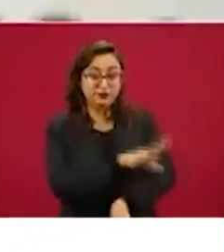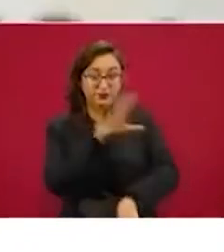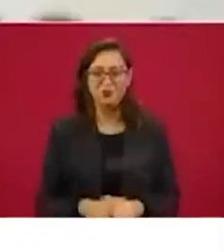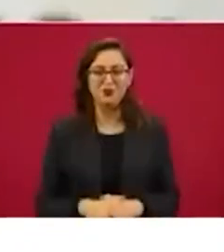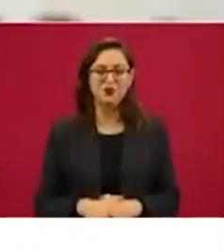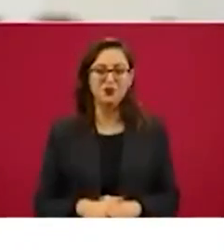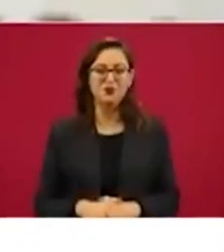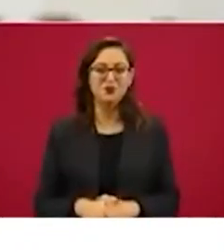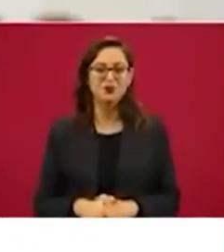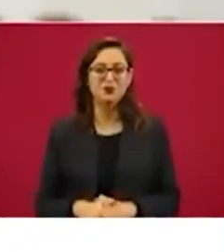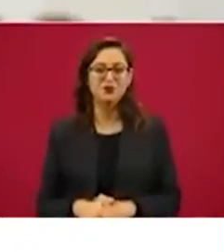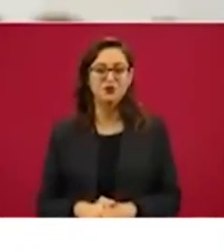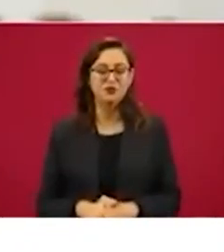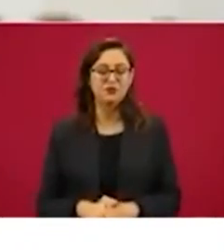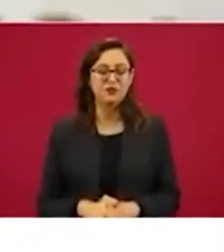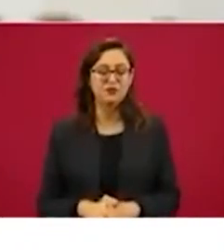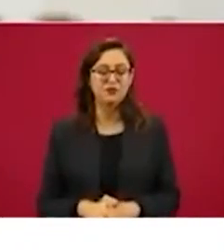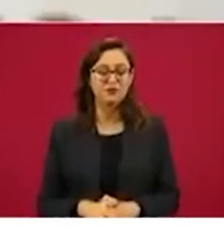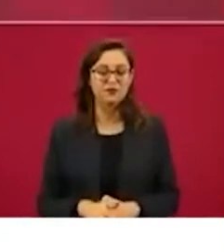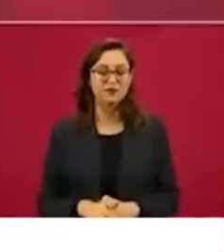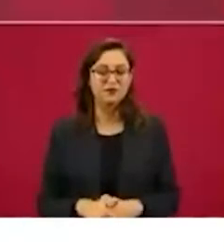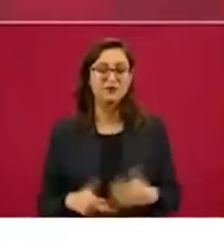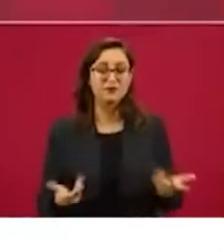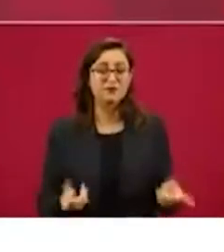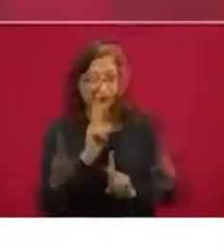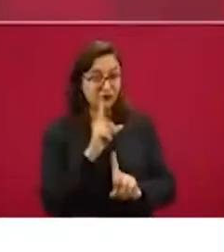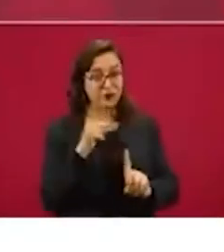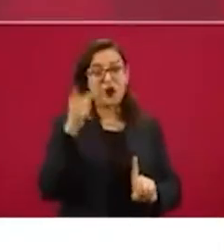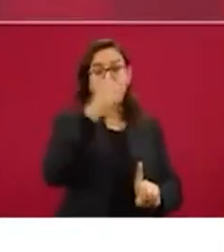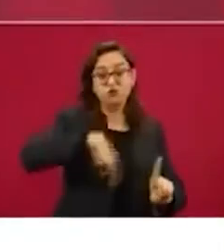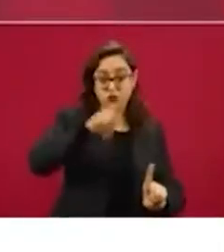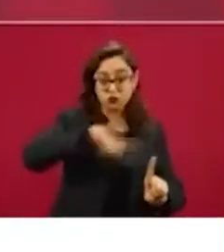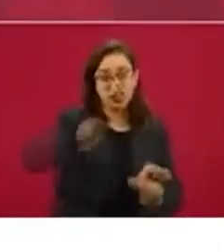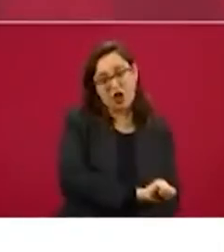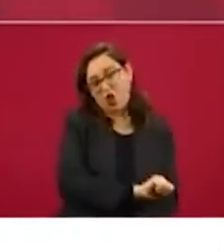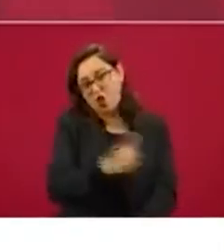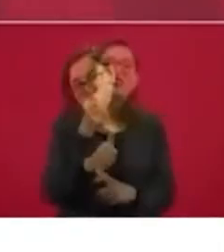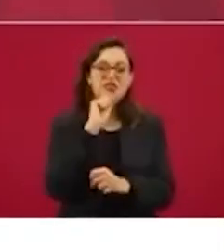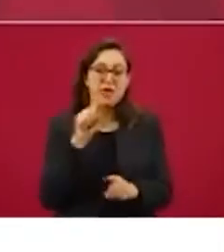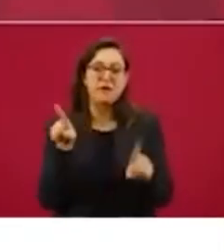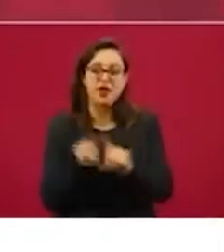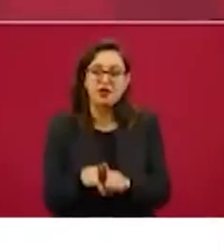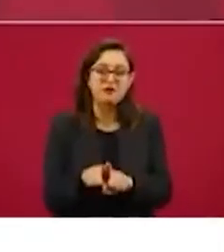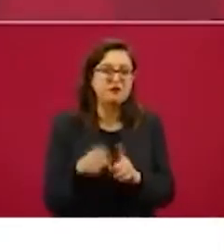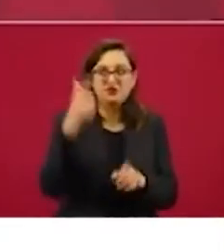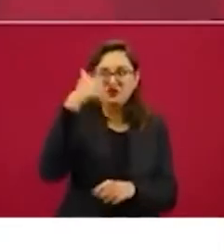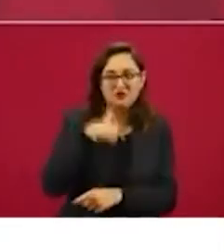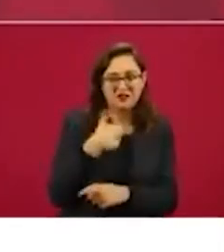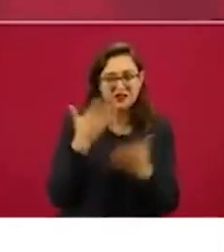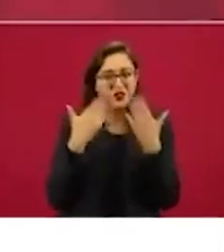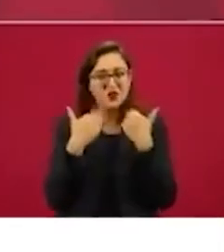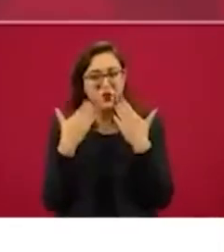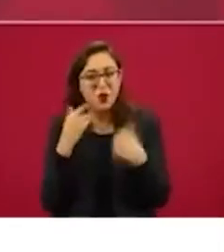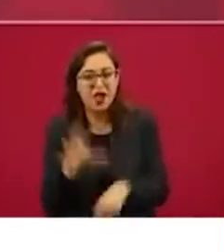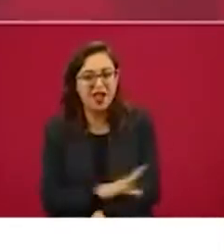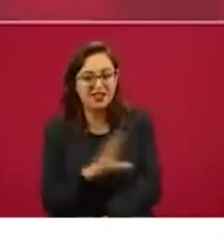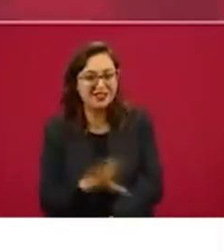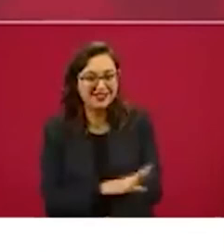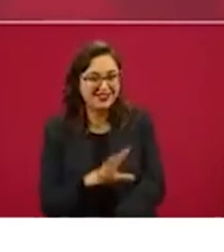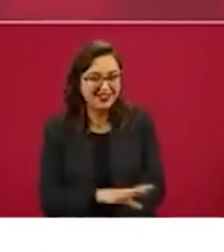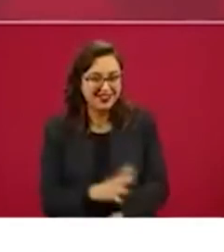tiempo, producen energía cuando hay viento y cuando hay sol. Entonces, nada más que los contratos